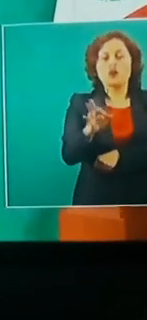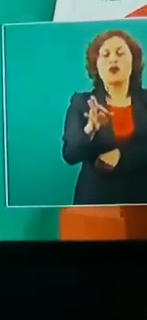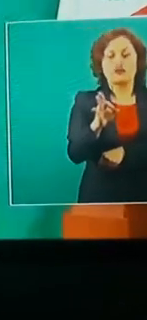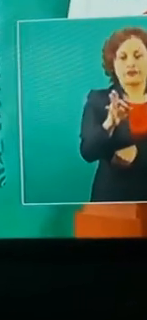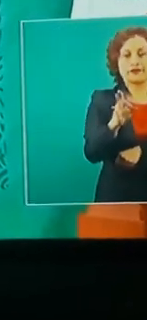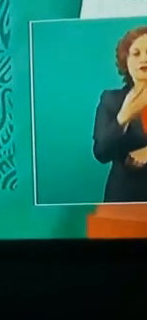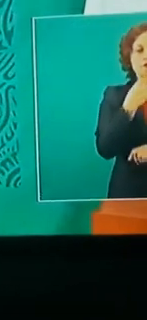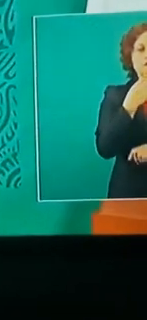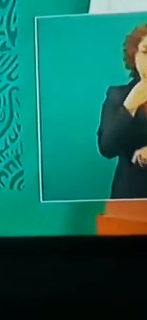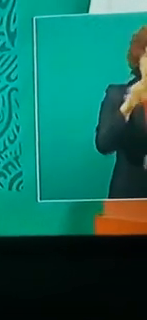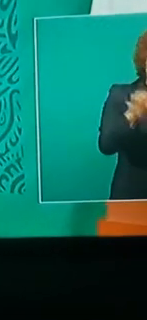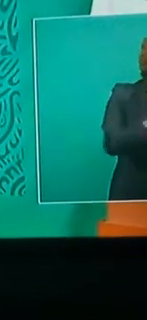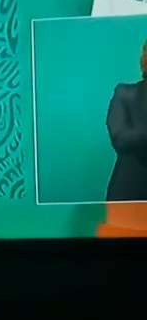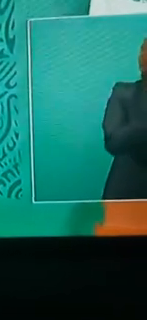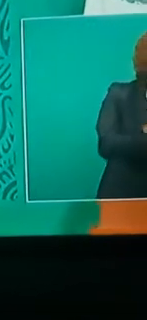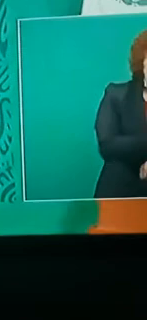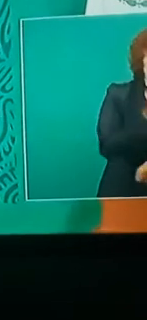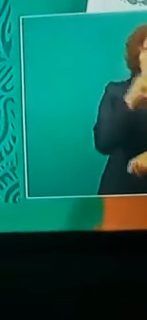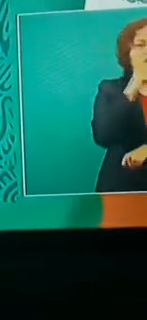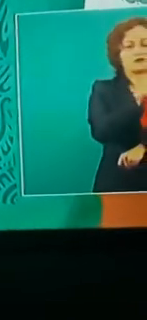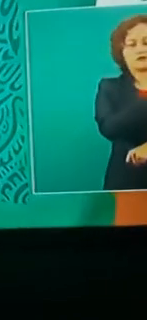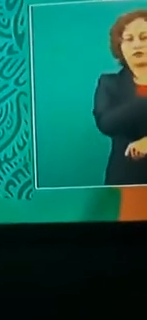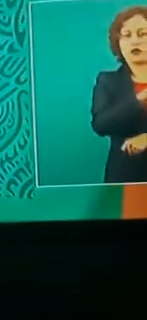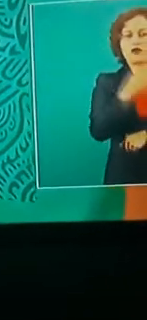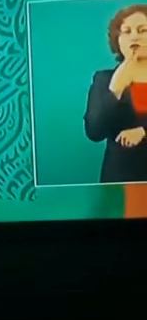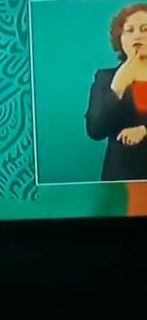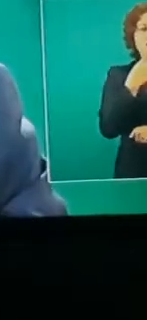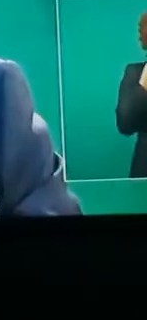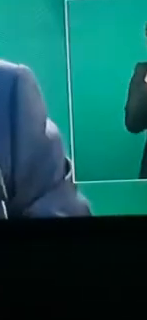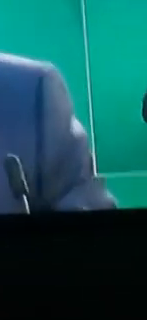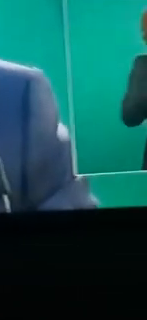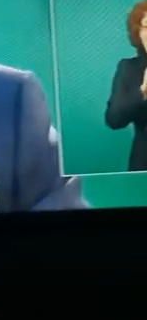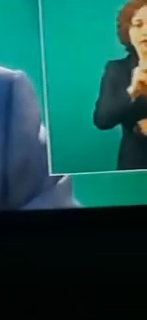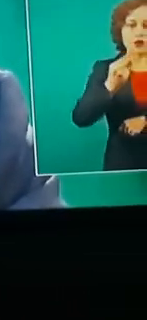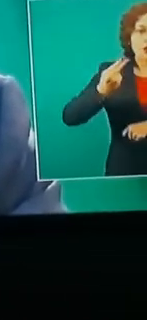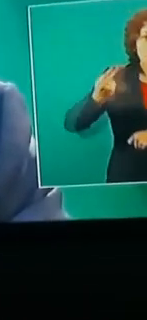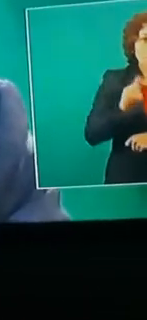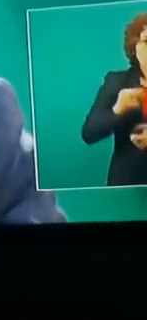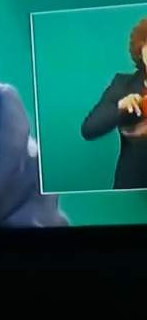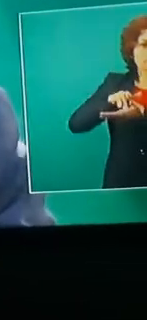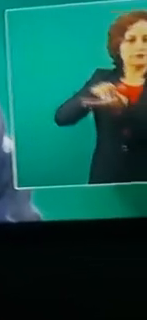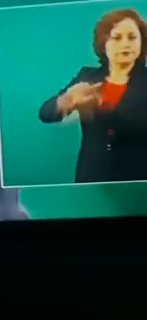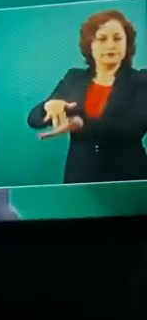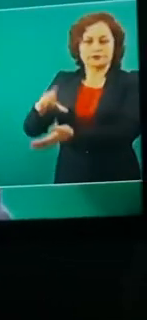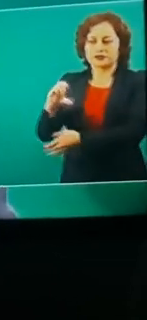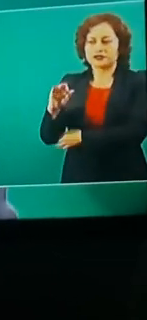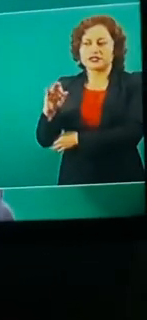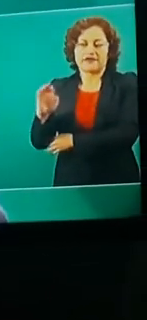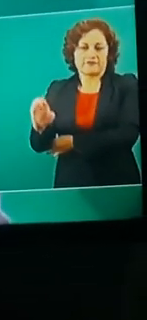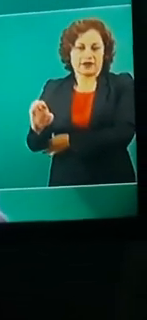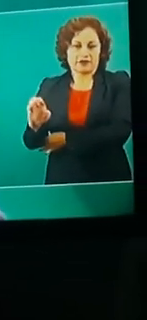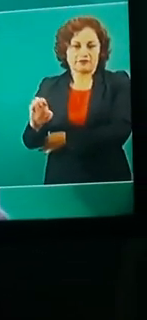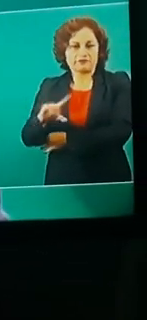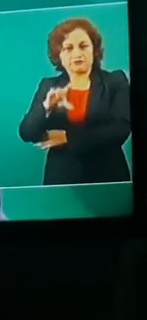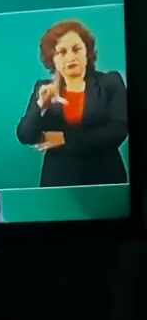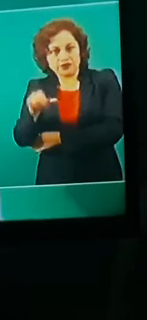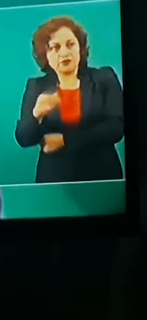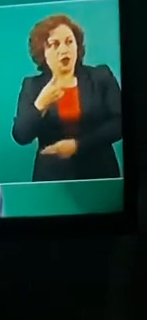Si no fortalecemos a la Comisión Federal de Electricidad, eso no se garantiza. Es más, no estoy